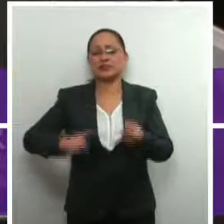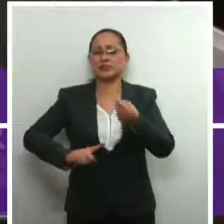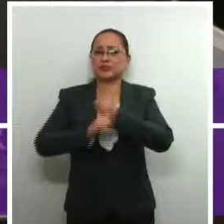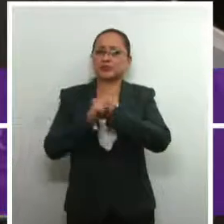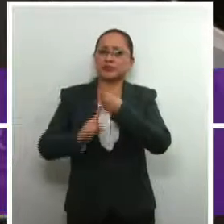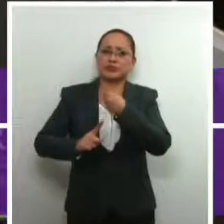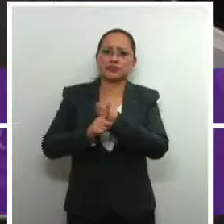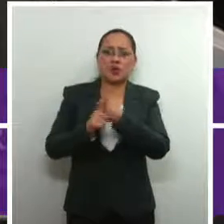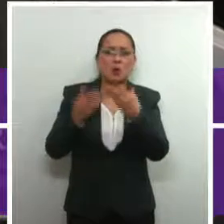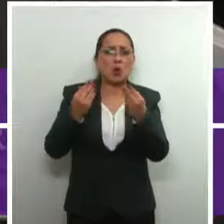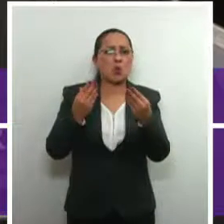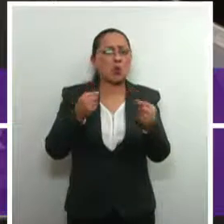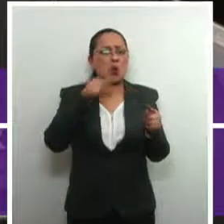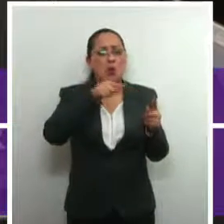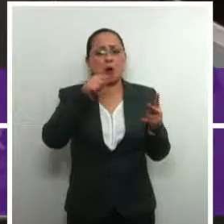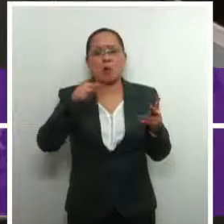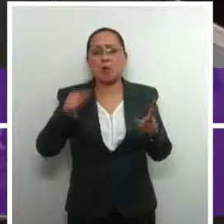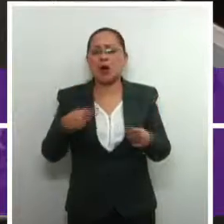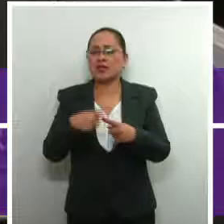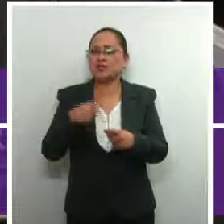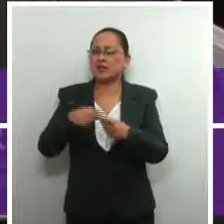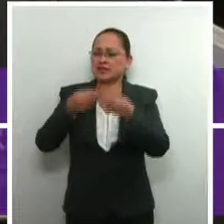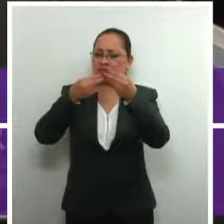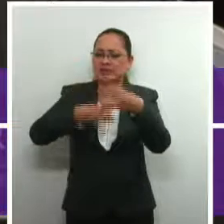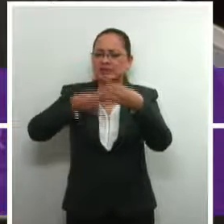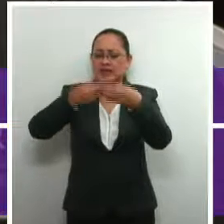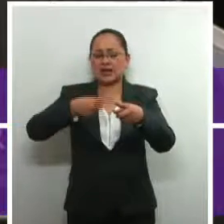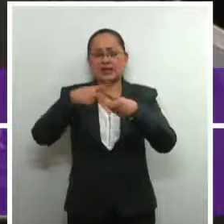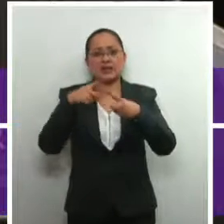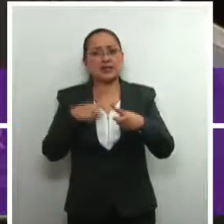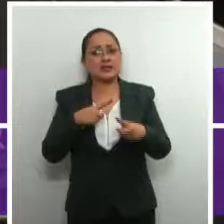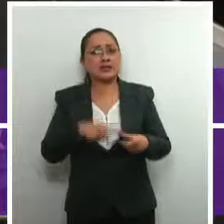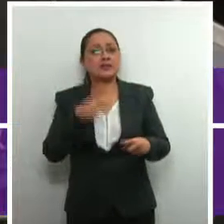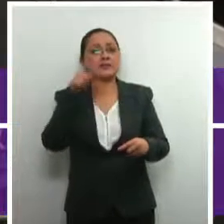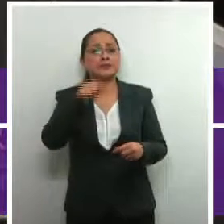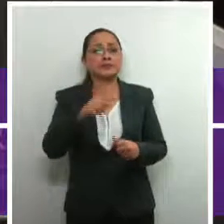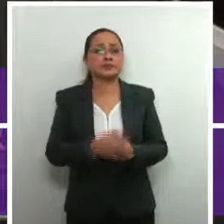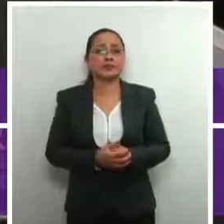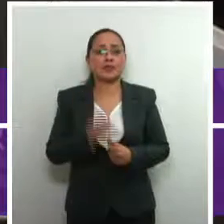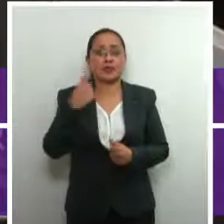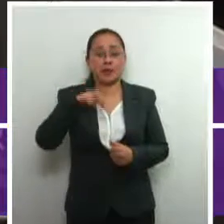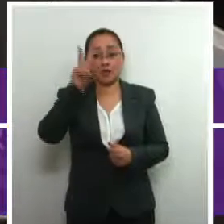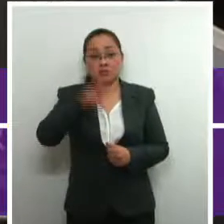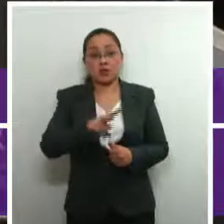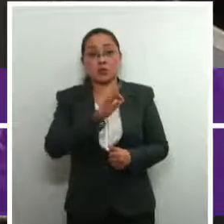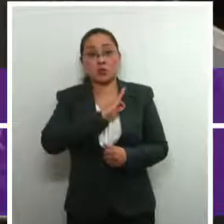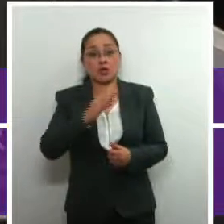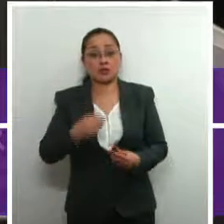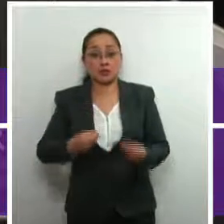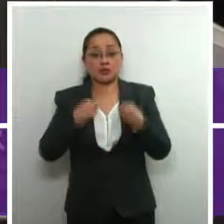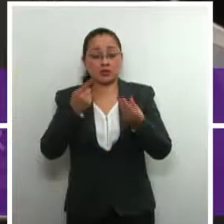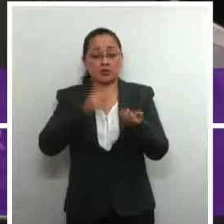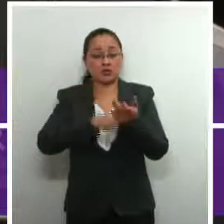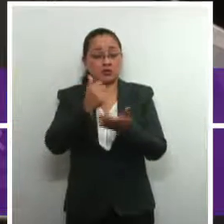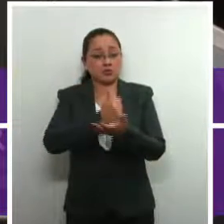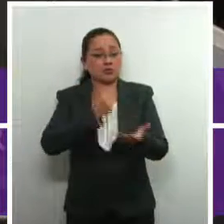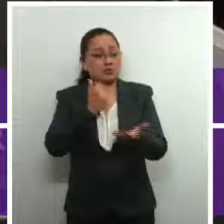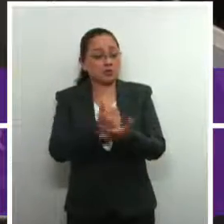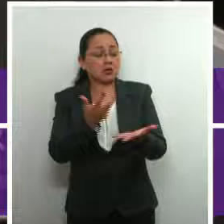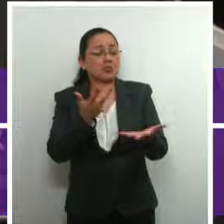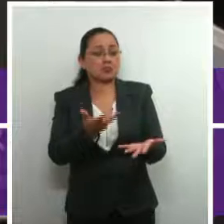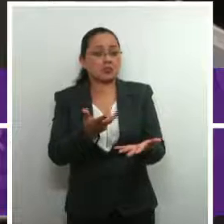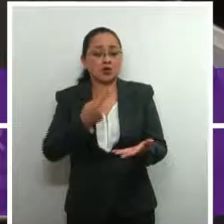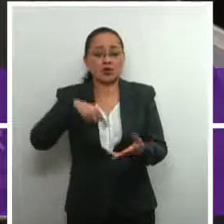en muchísimas de los aspectos que hacen realmente habitable una ciudad. Vamos a votar